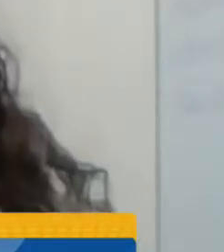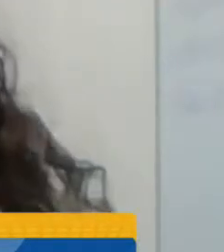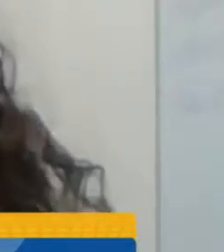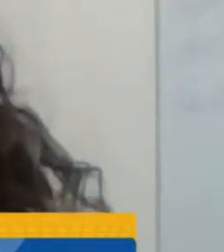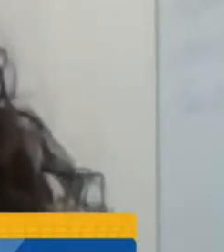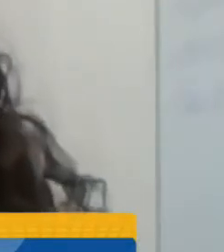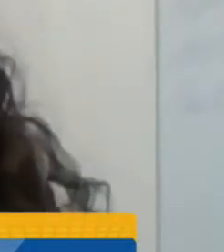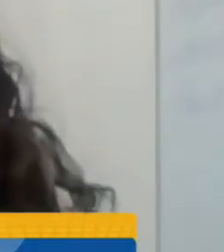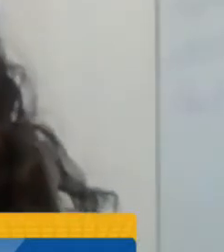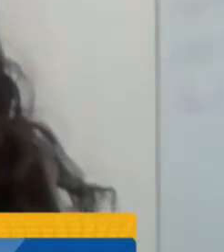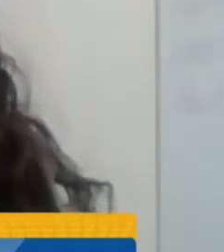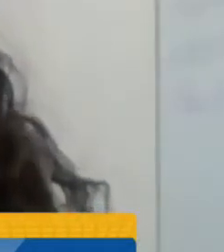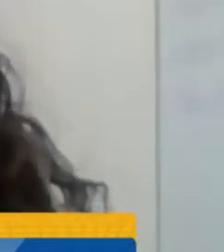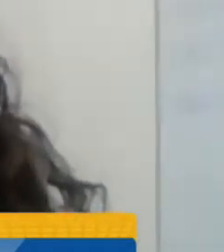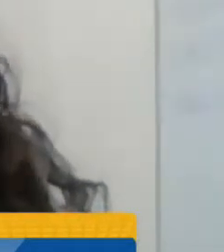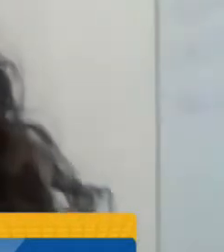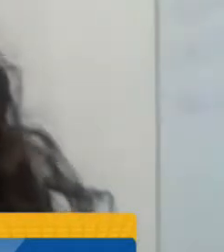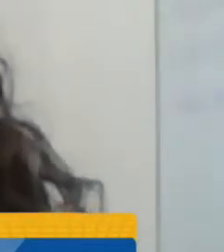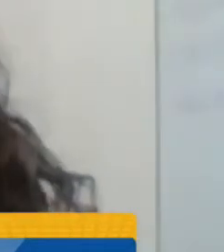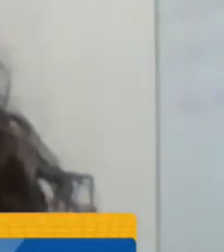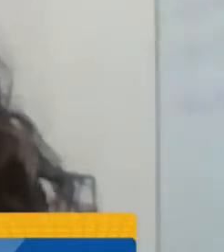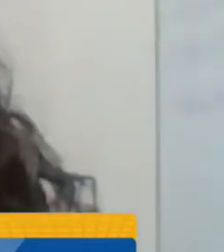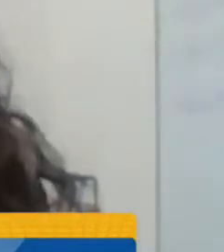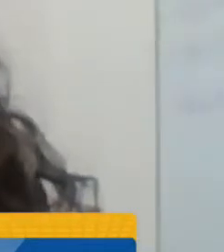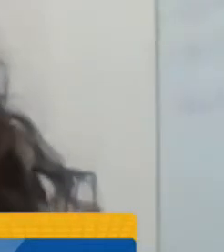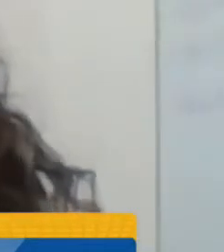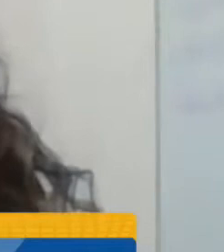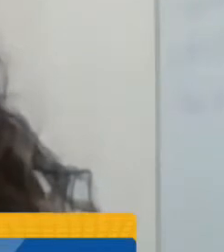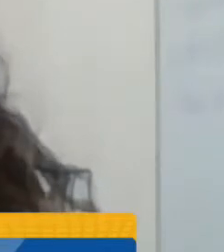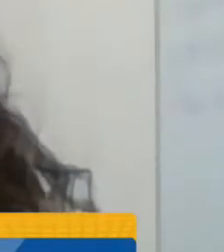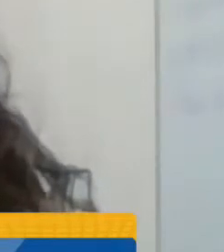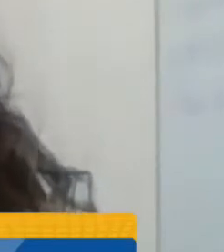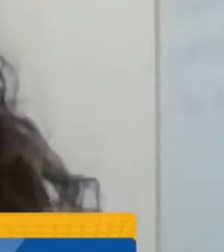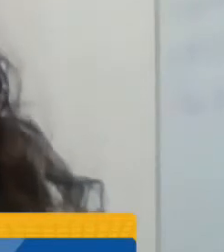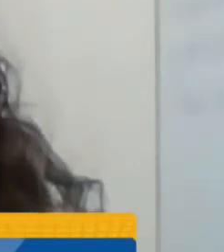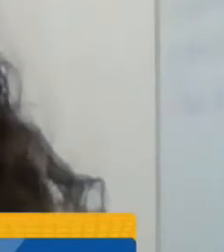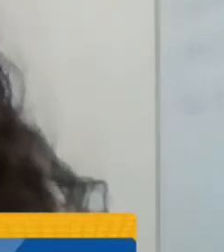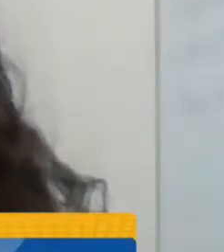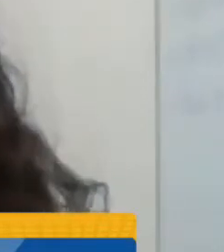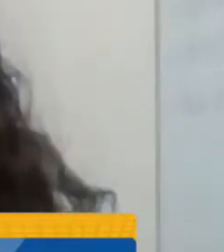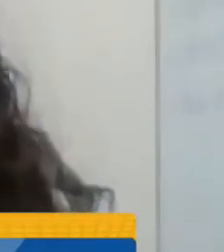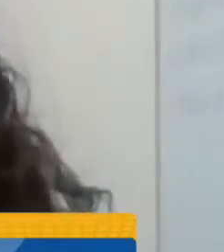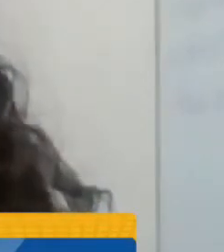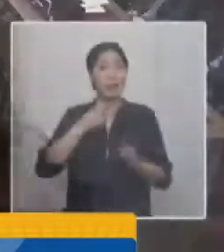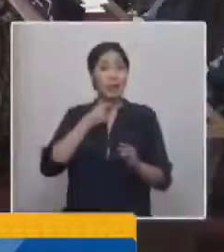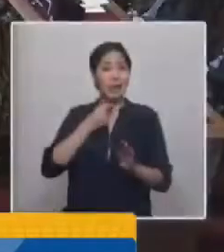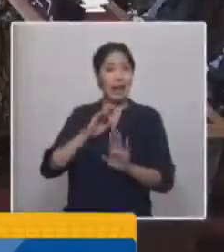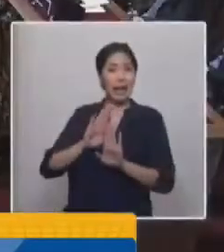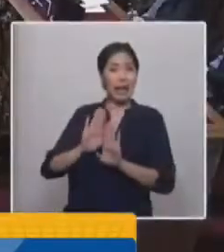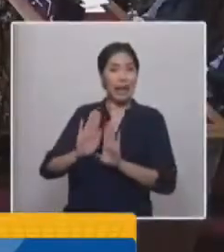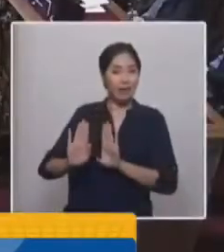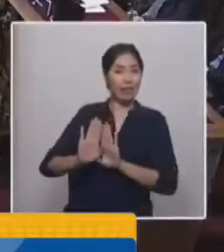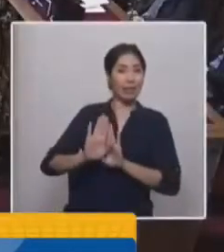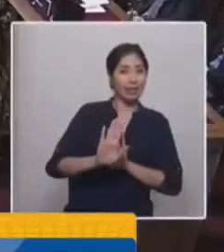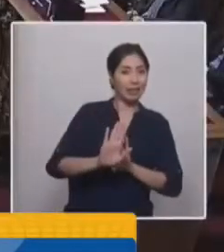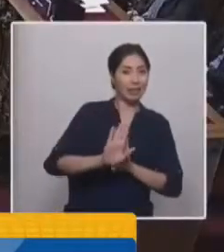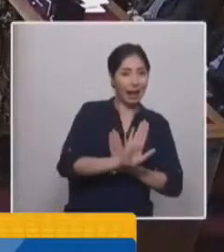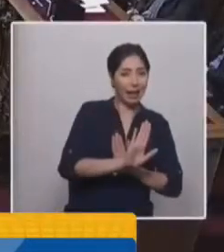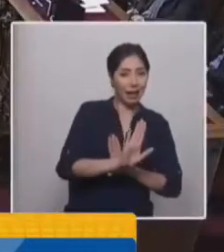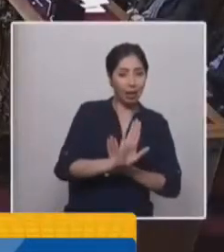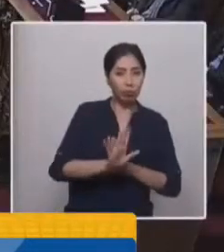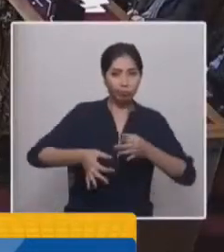educación pública y la verdad es que la calidad no fue muy buena en esa educación, pero era la que tenía a mi alcance, y obviamente ahí uno